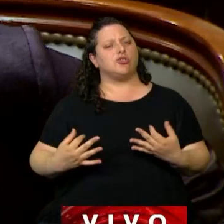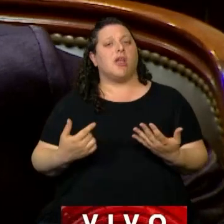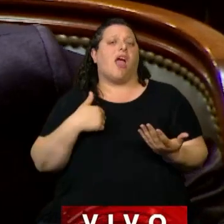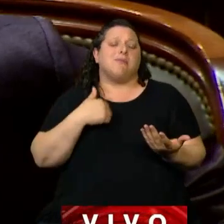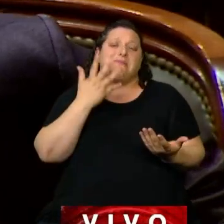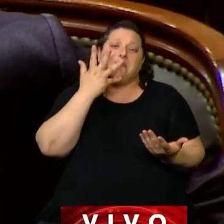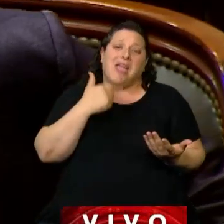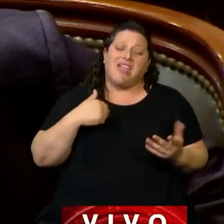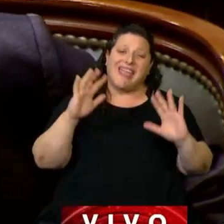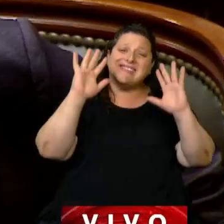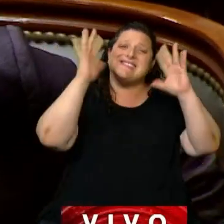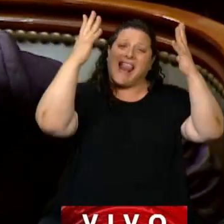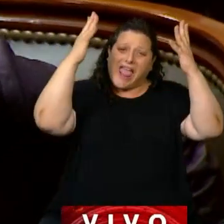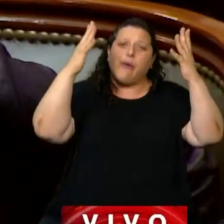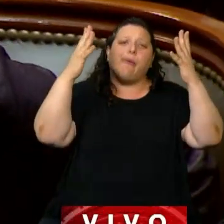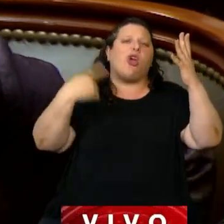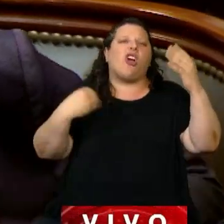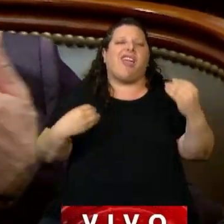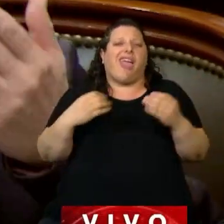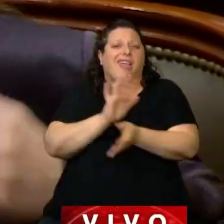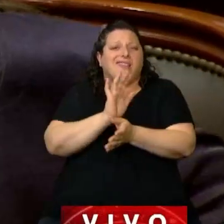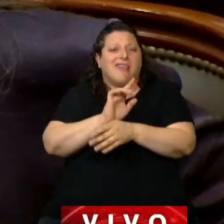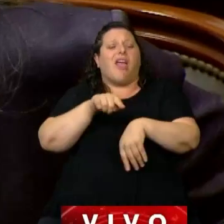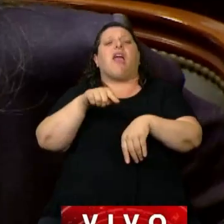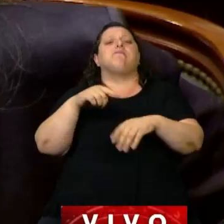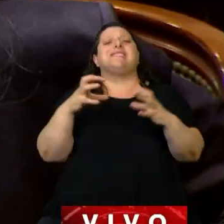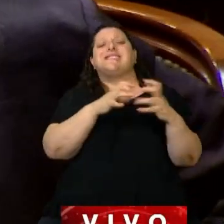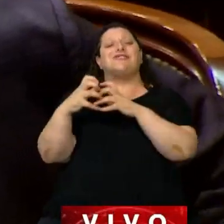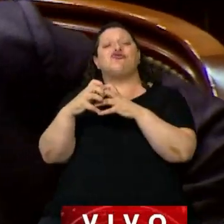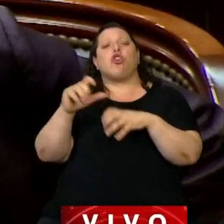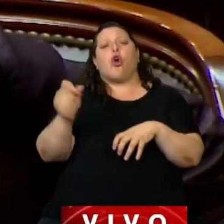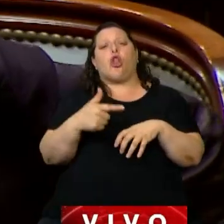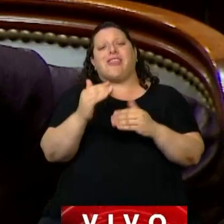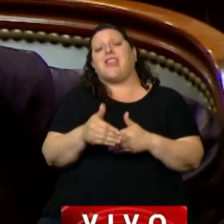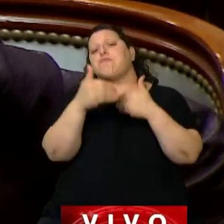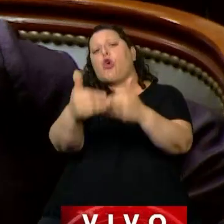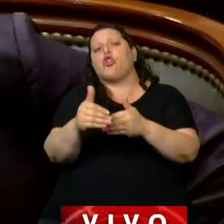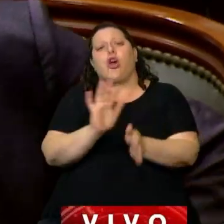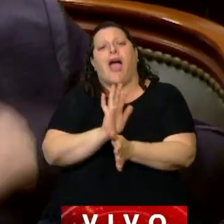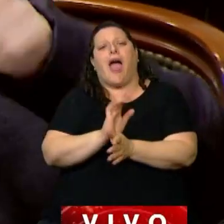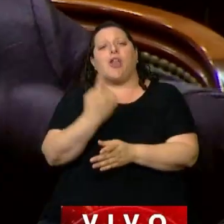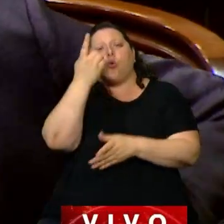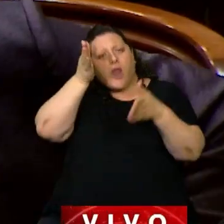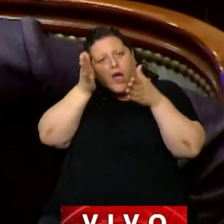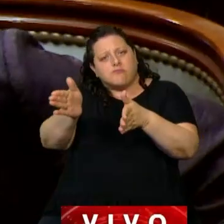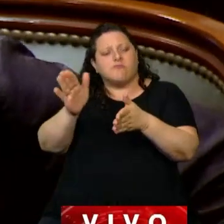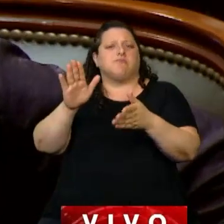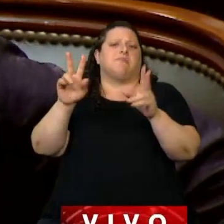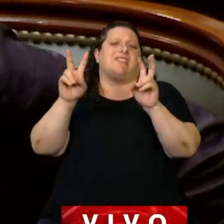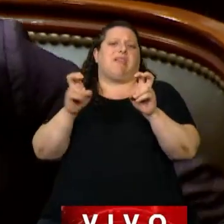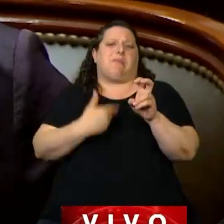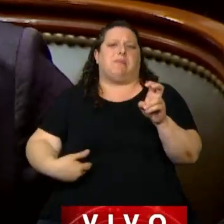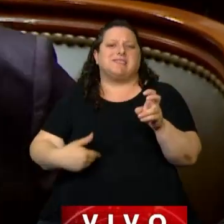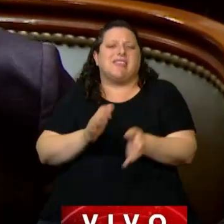y la verdad que celebro que hayamos podido prorrogar las sesiones ordinarias y tengo una petición para presidenta hay una ley que cumplir se vence el mandato